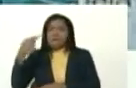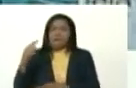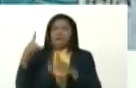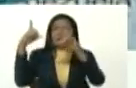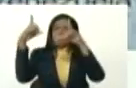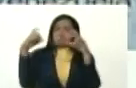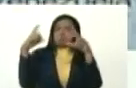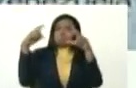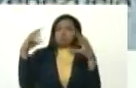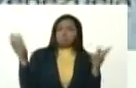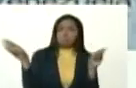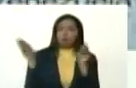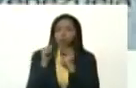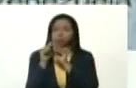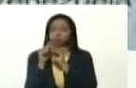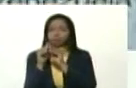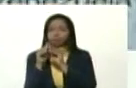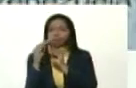y se empavó.